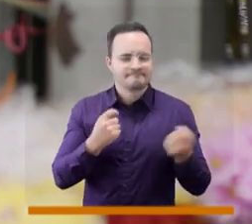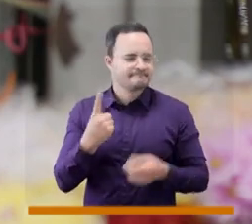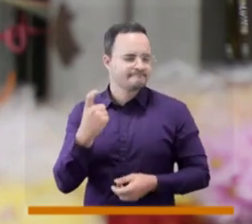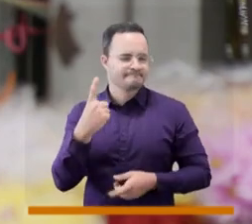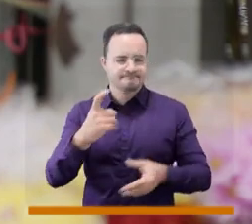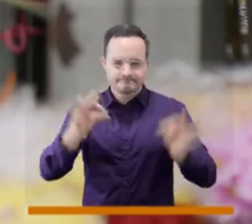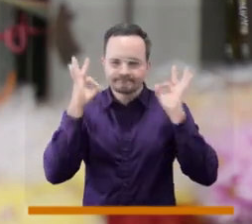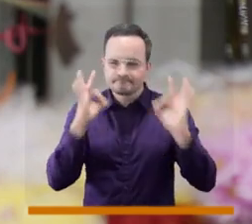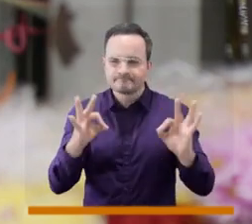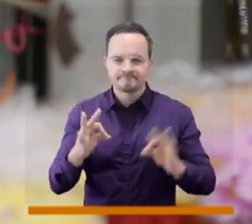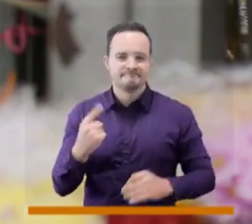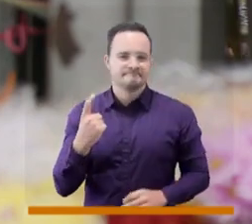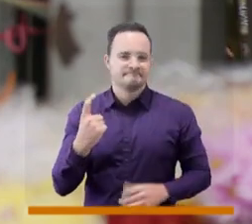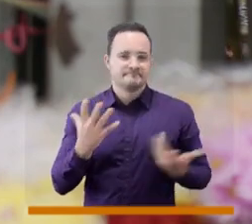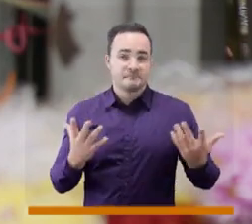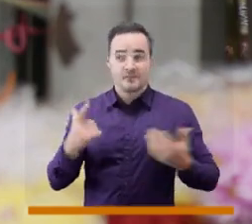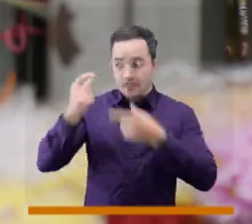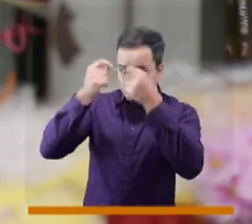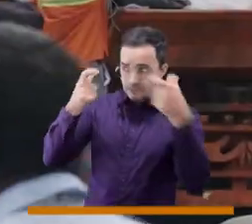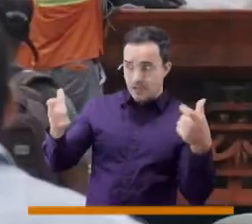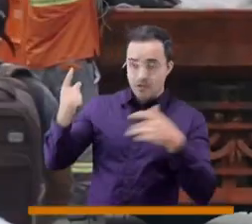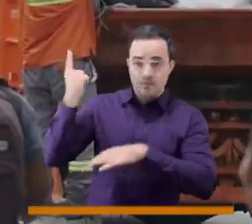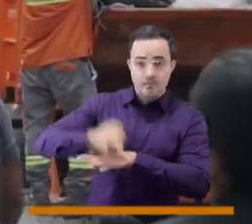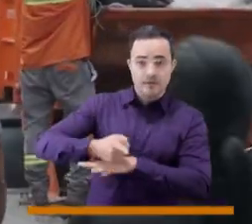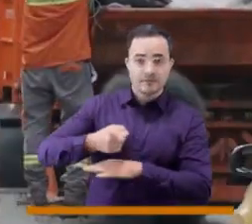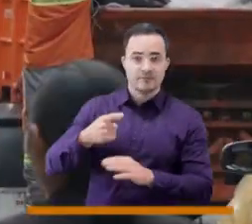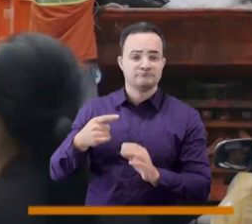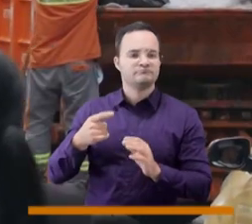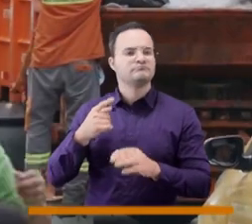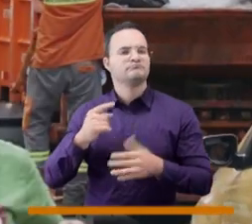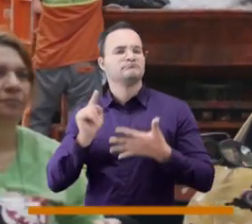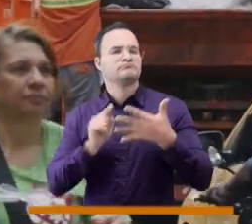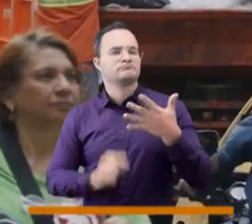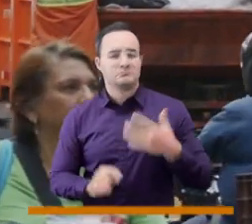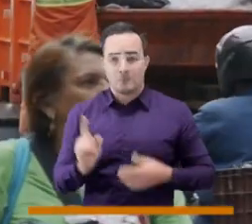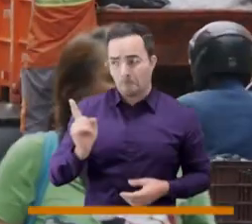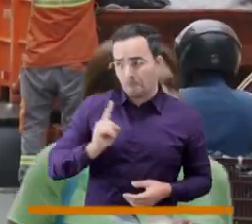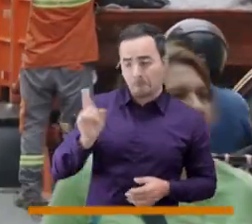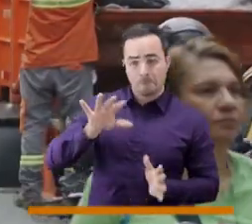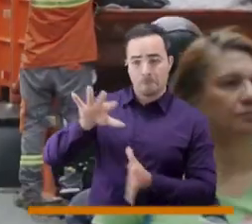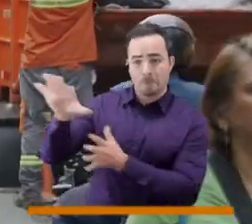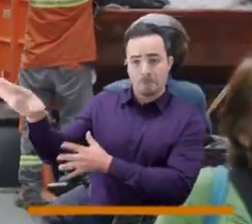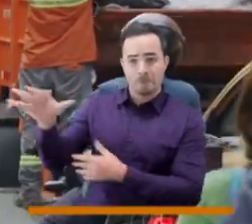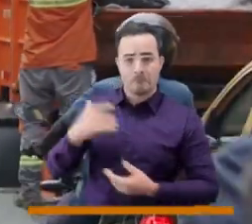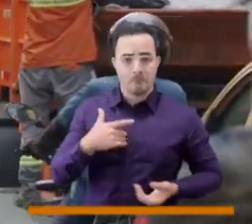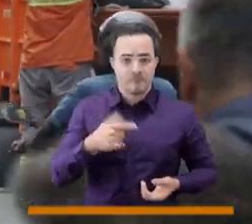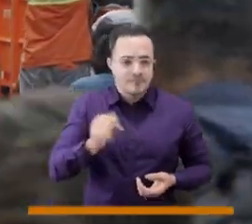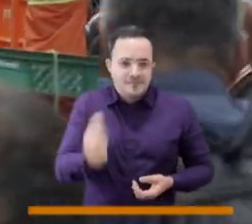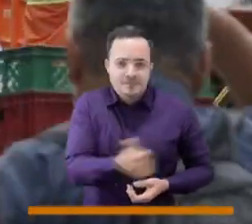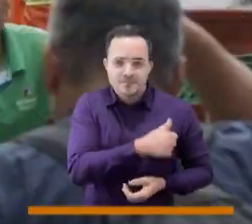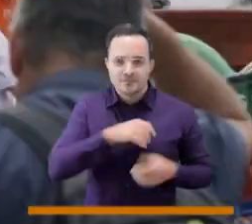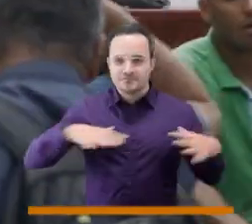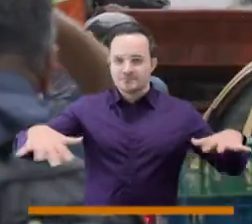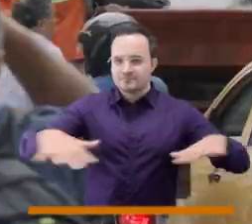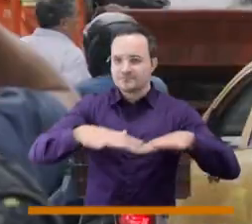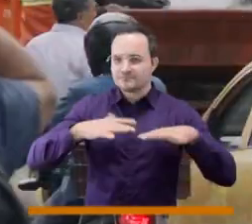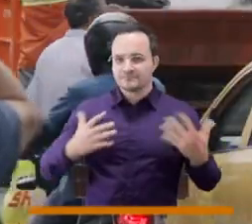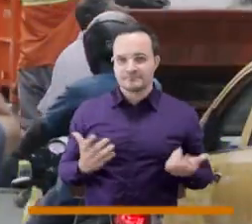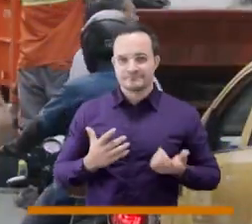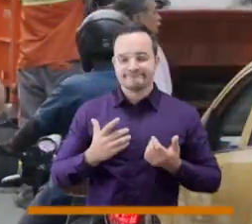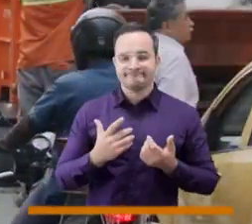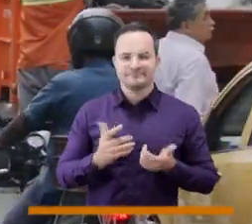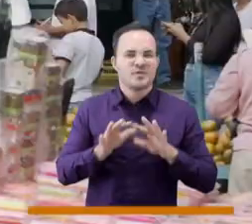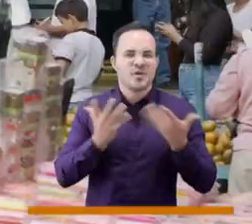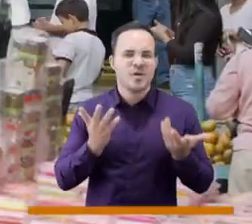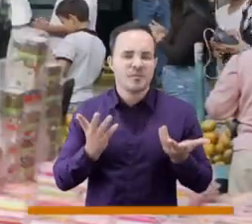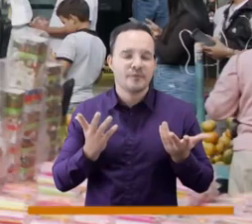definitivamente hemos identificado que hay sectores donde no es justamente el Estado quien pone las reglas de juego. y eso es gravísimo, y eso hay una